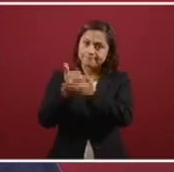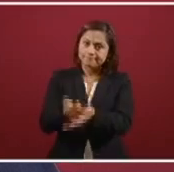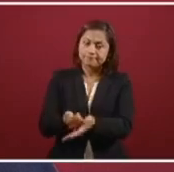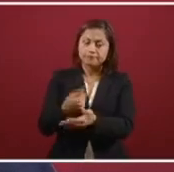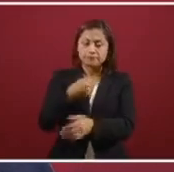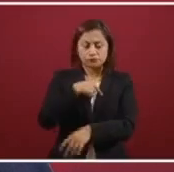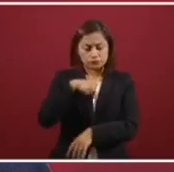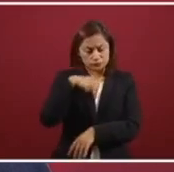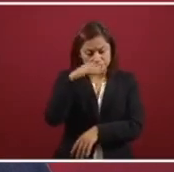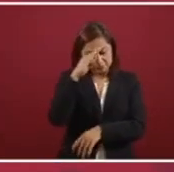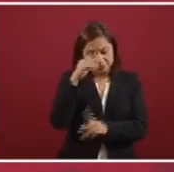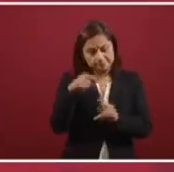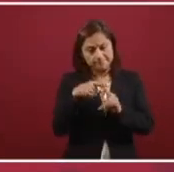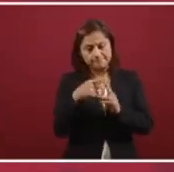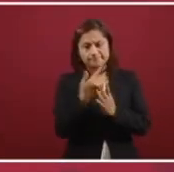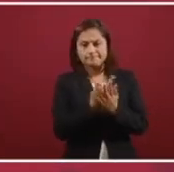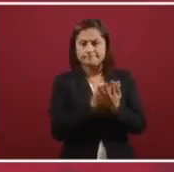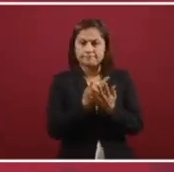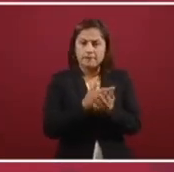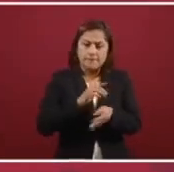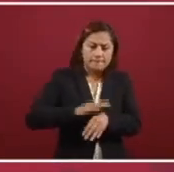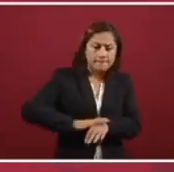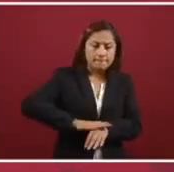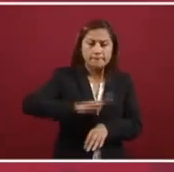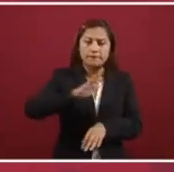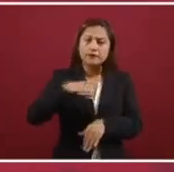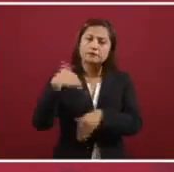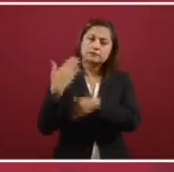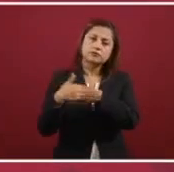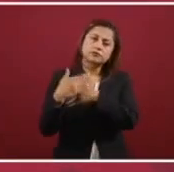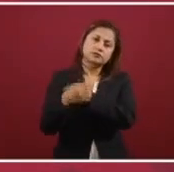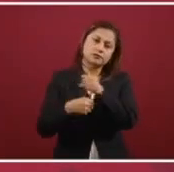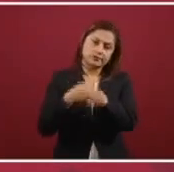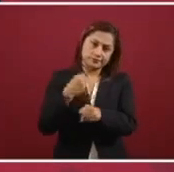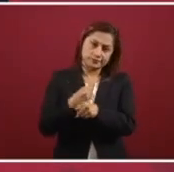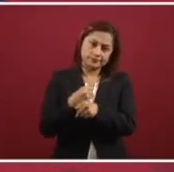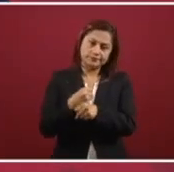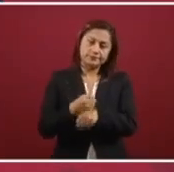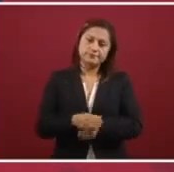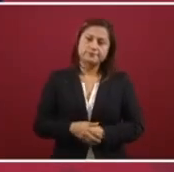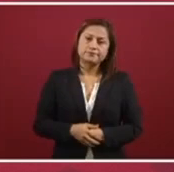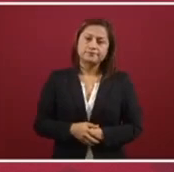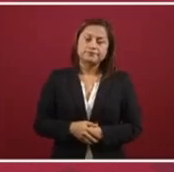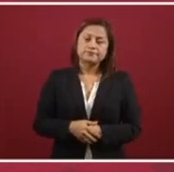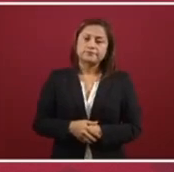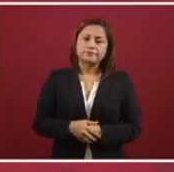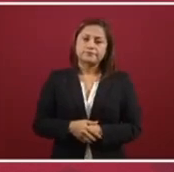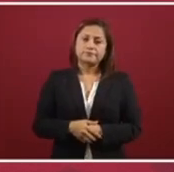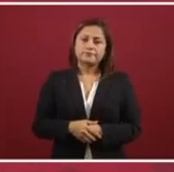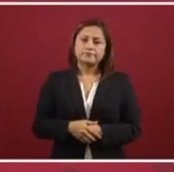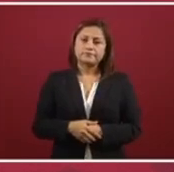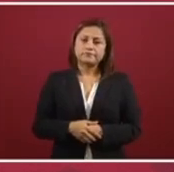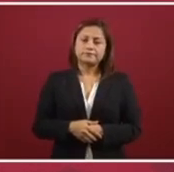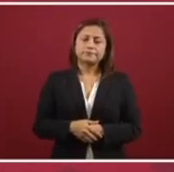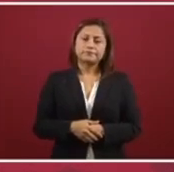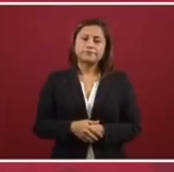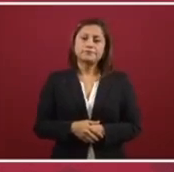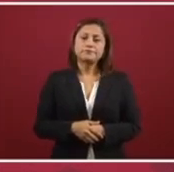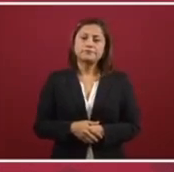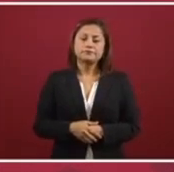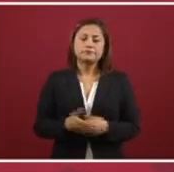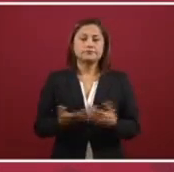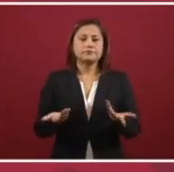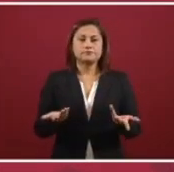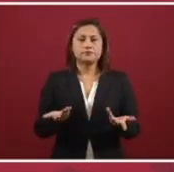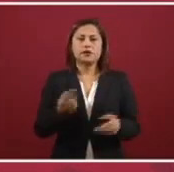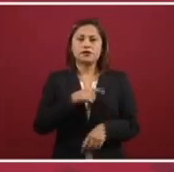cantidad para el año próximo. Finalmente, informó que está preparando la respuesta a la solicitud de